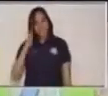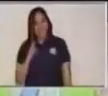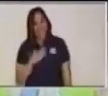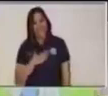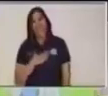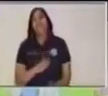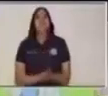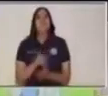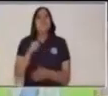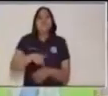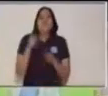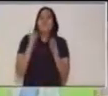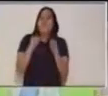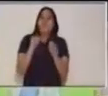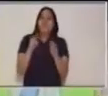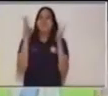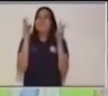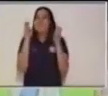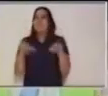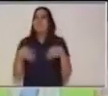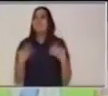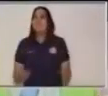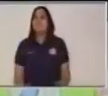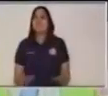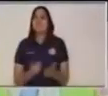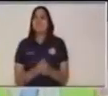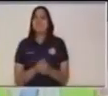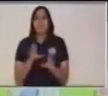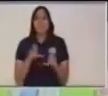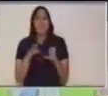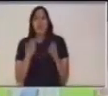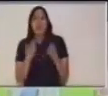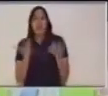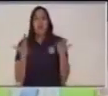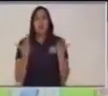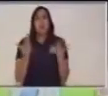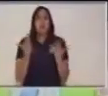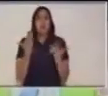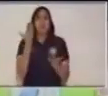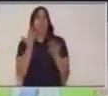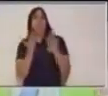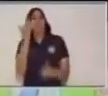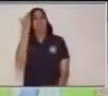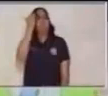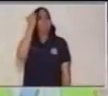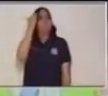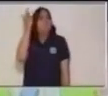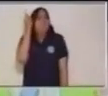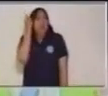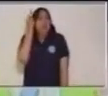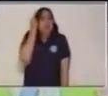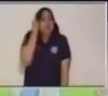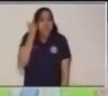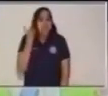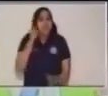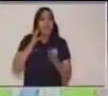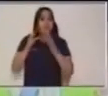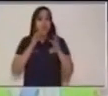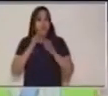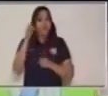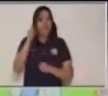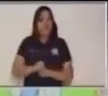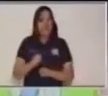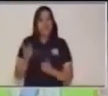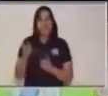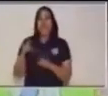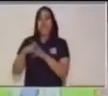En esta oportunidad desarrollaré el tema de cómo mantener la coherencia de nuestras conversaciones, del área de Comunicación y